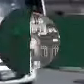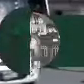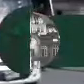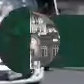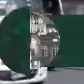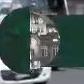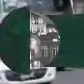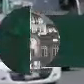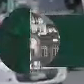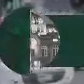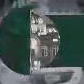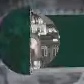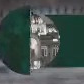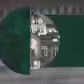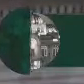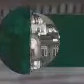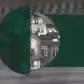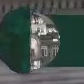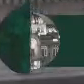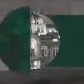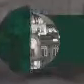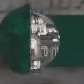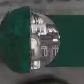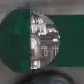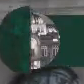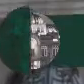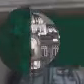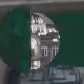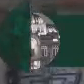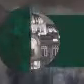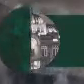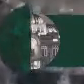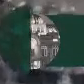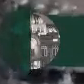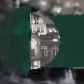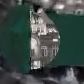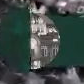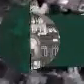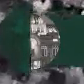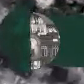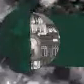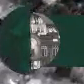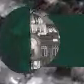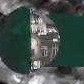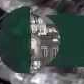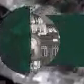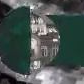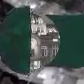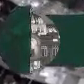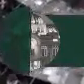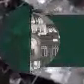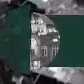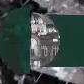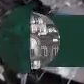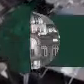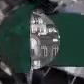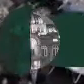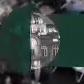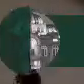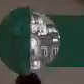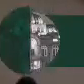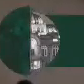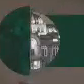quedó conformada por 18 legisladores de Morena y PT, 15 del PAN, 14 de Morena, 7 de la Alianza PRI, PAN y